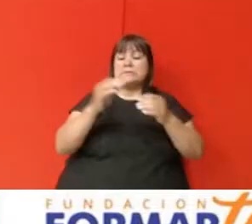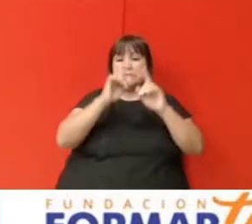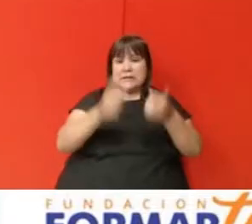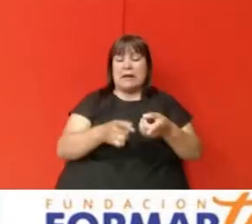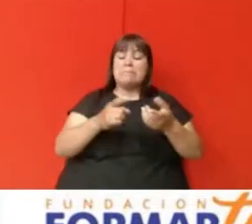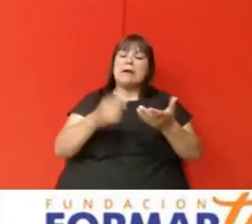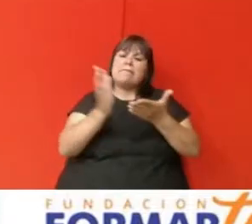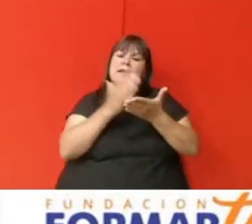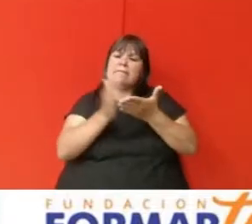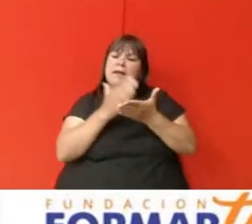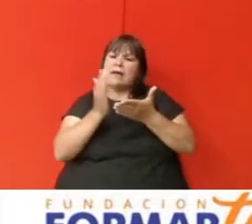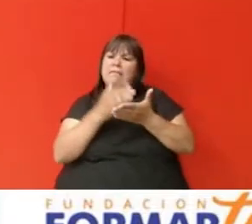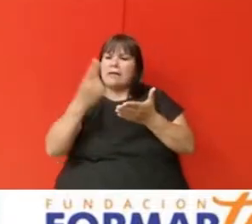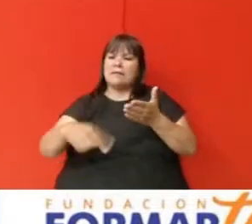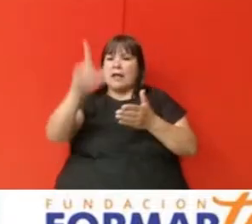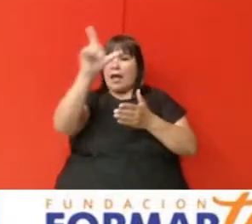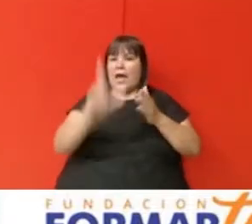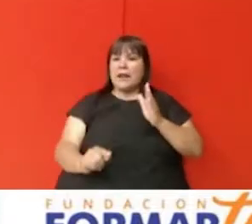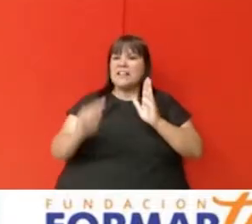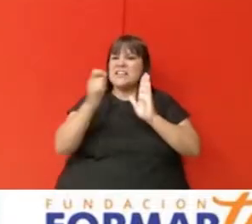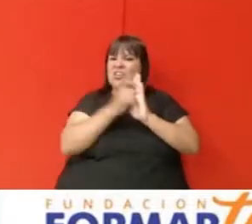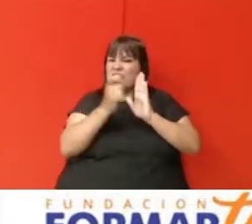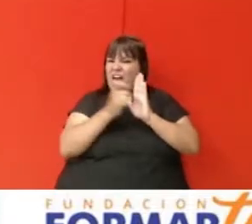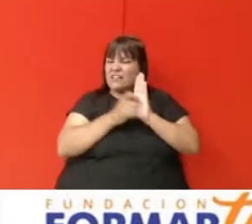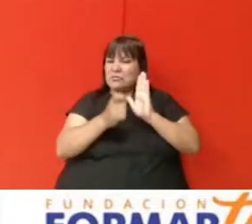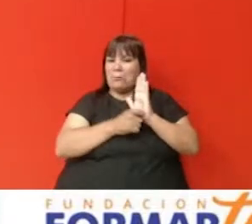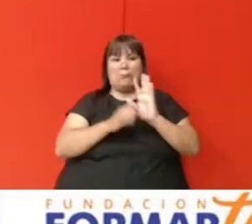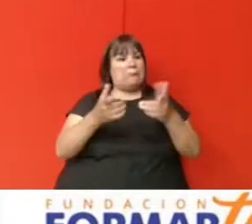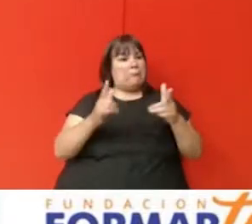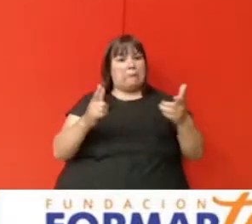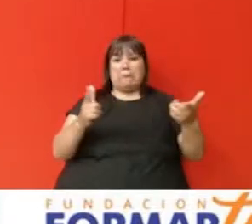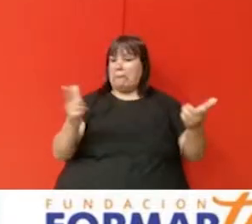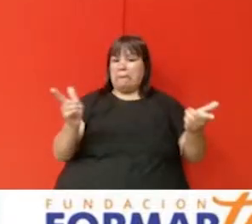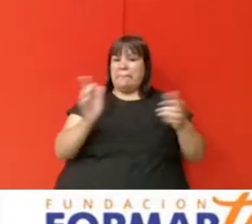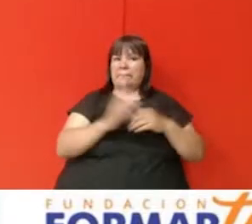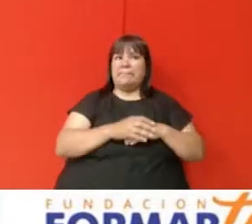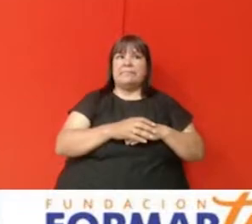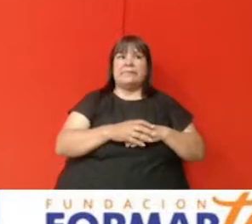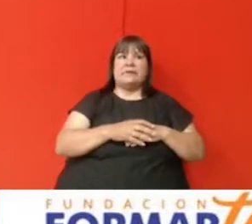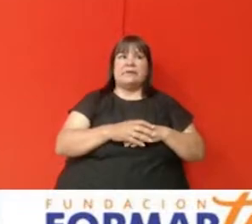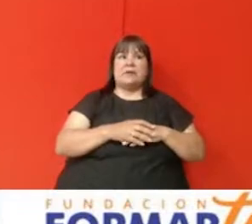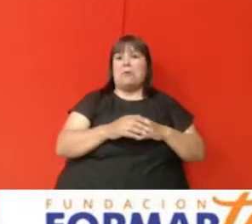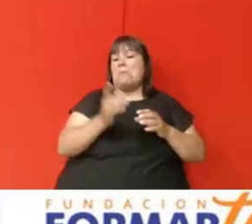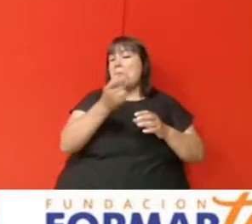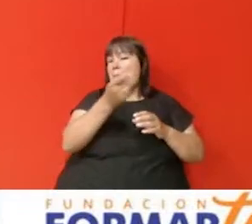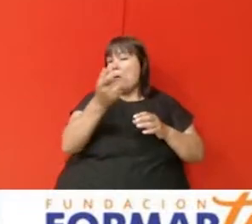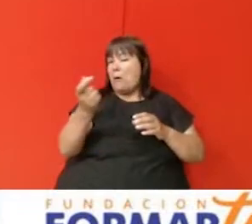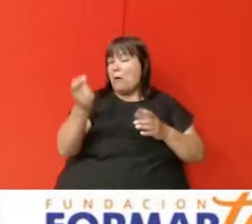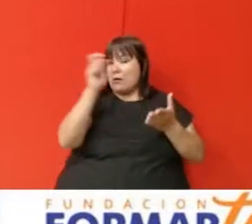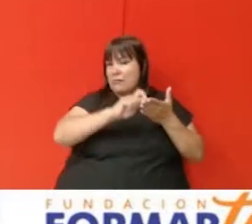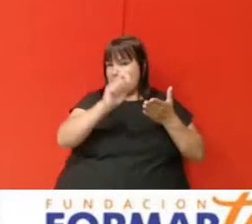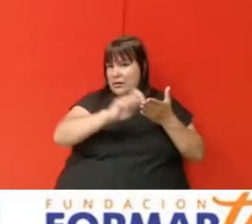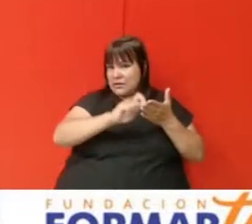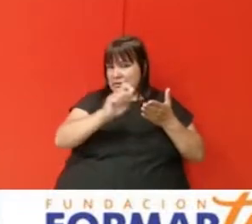tratar de ver los datos argentinos de internación domiciliaria, no encontré, no hay muy pocas cosas escritas desde el punto de